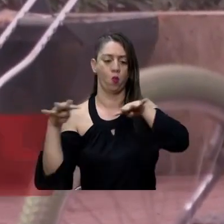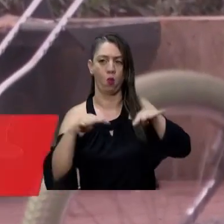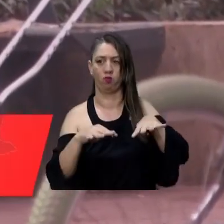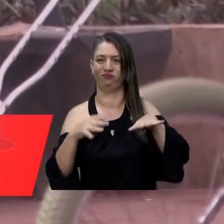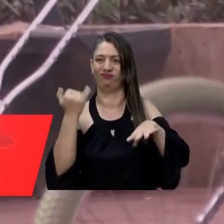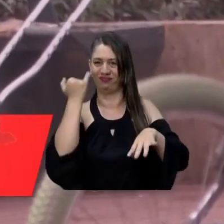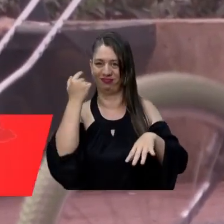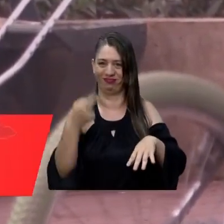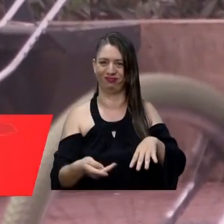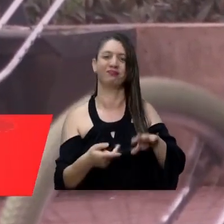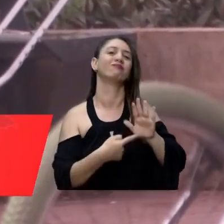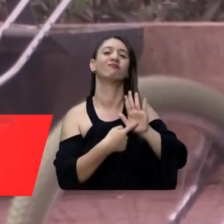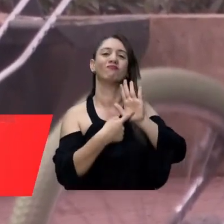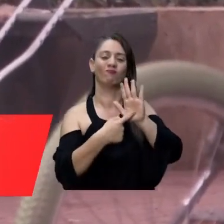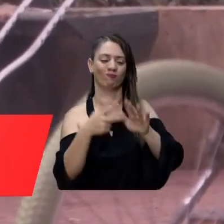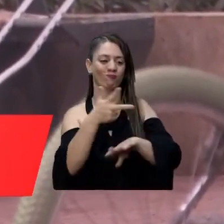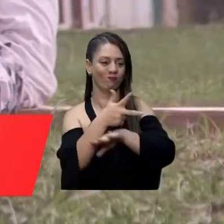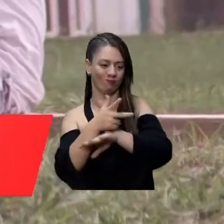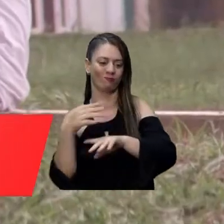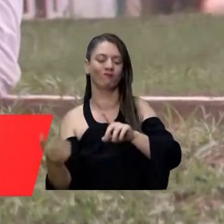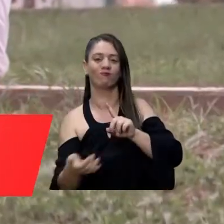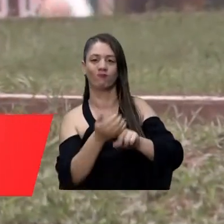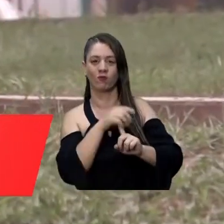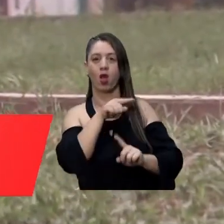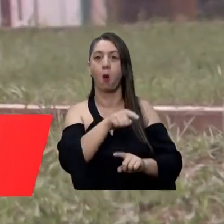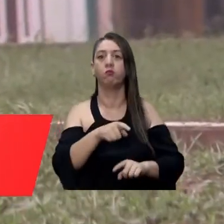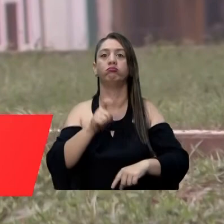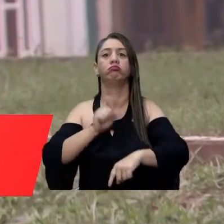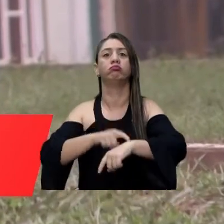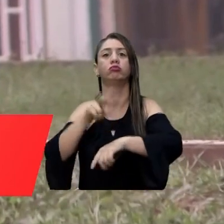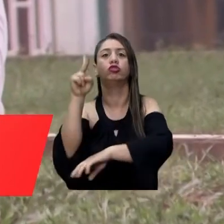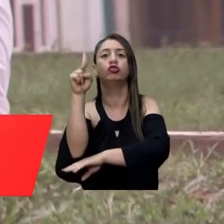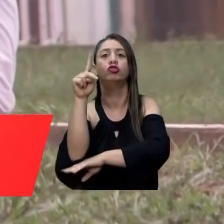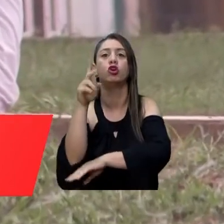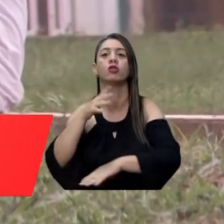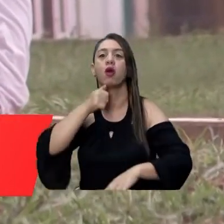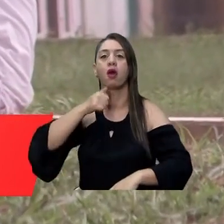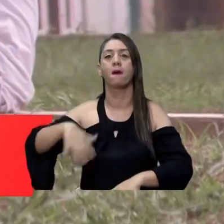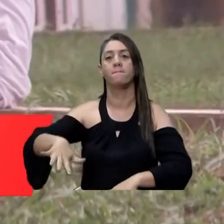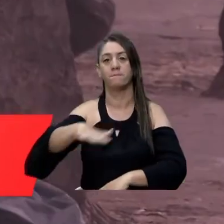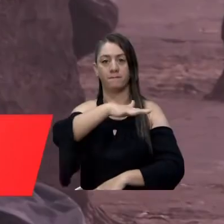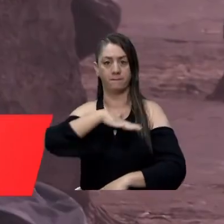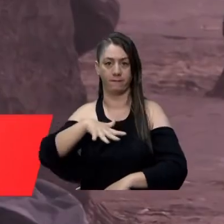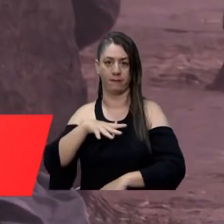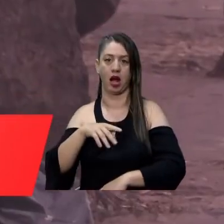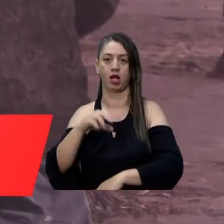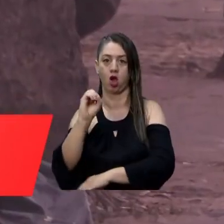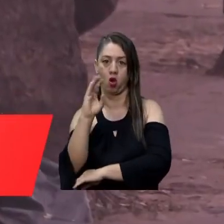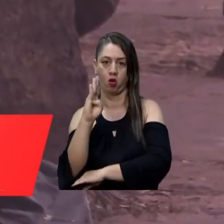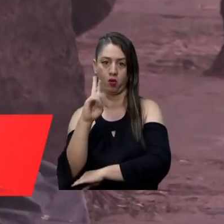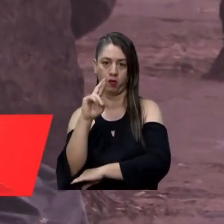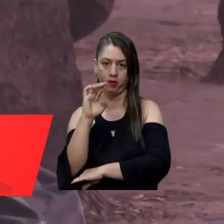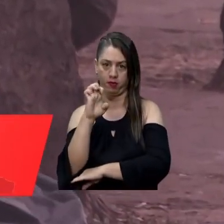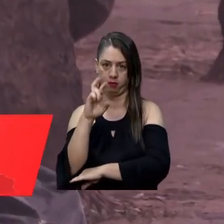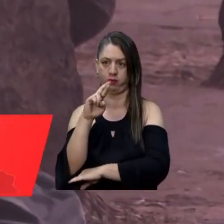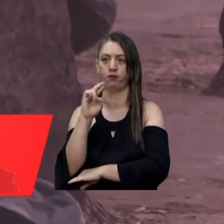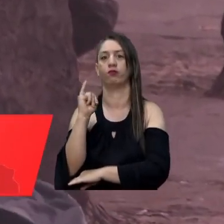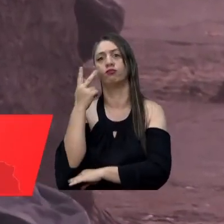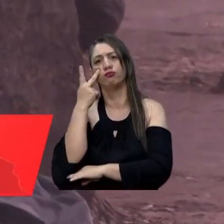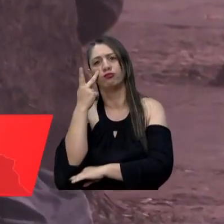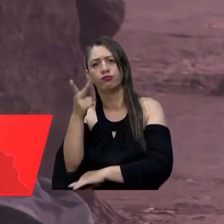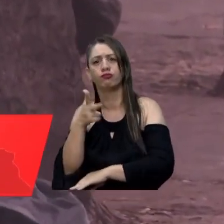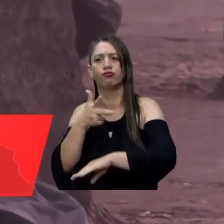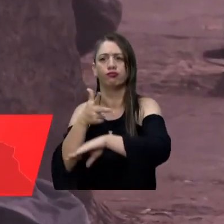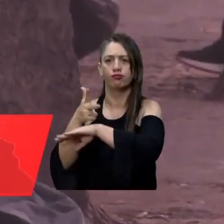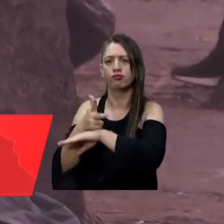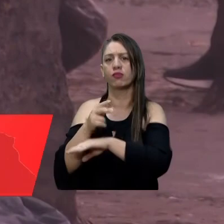como estas fueron captadas por Telepacífico Noticias en pleno mediodía en el Parque del Barrio Obrero. También captamos estas imágenes en